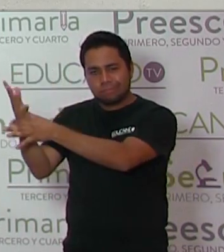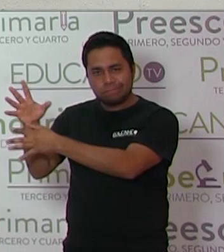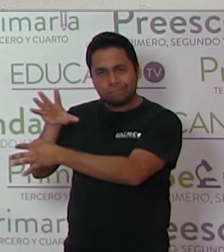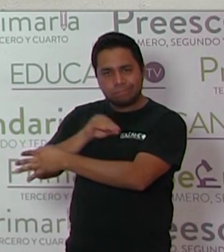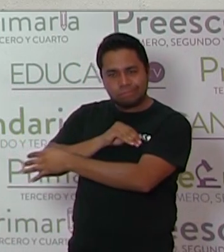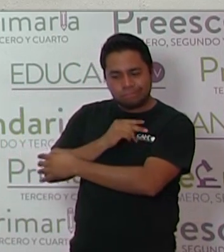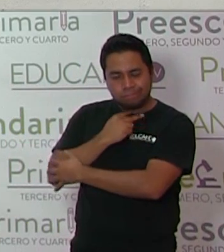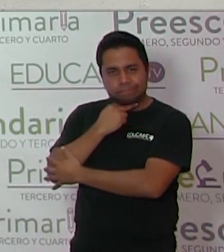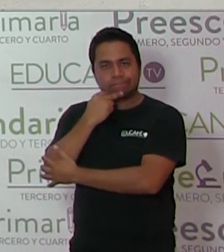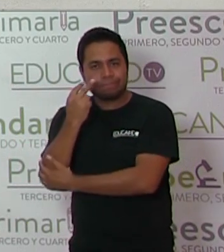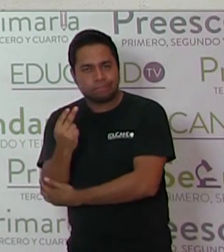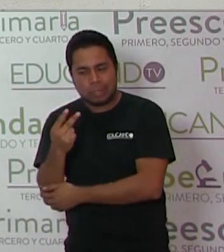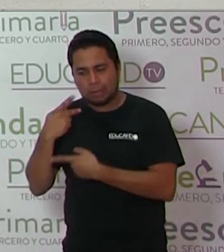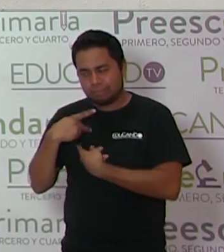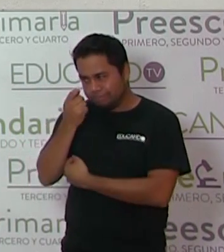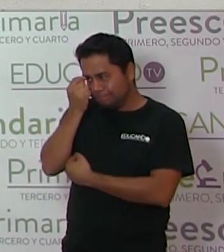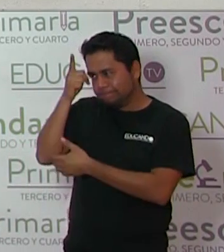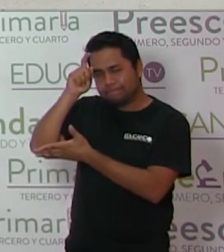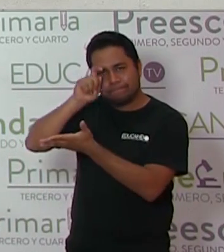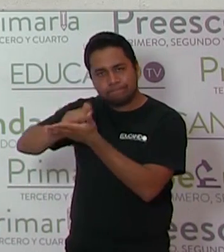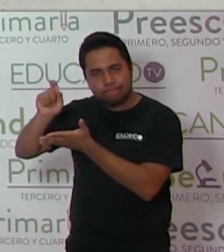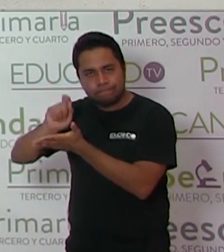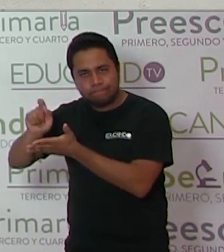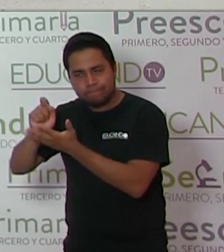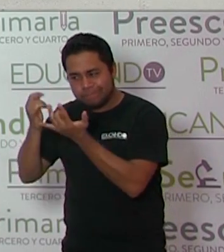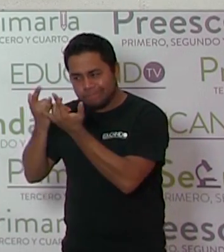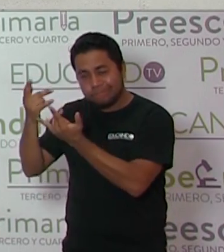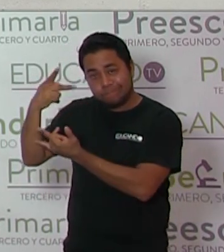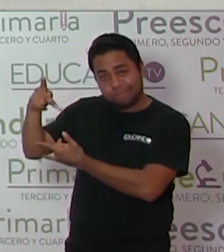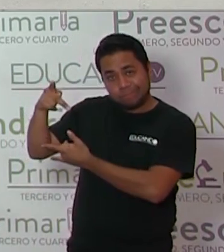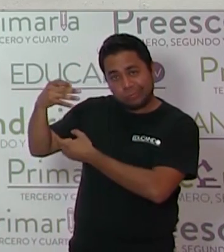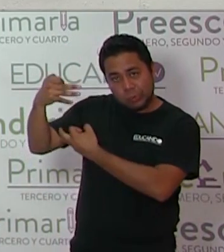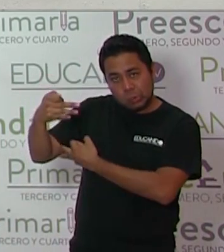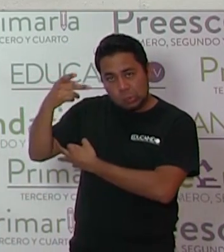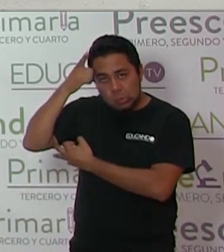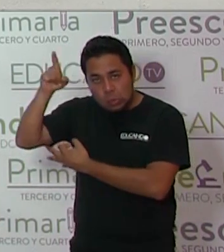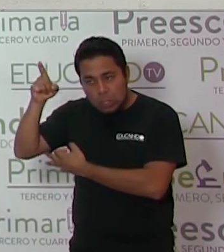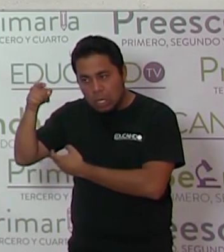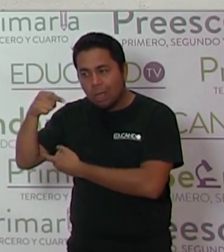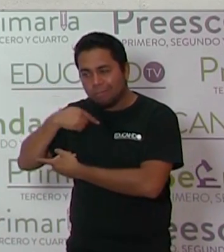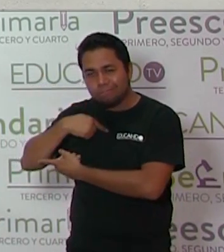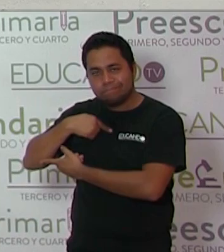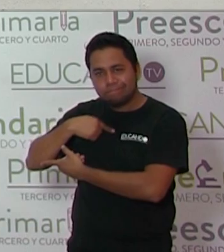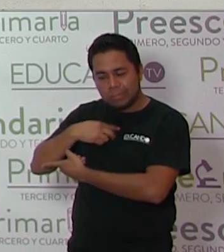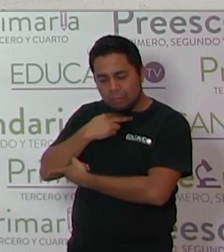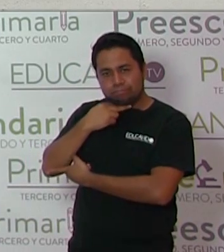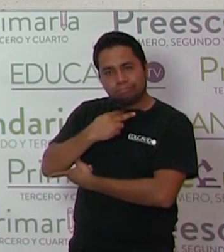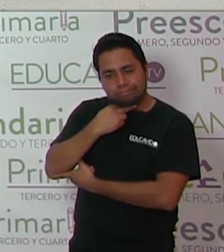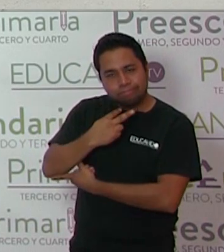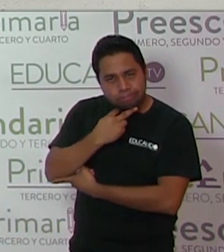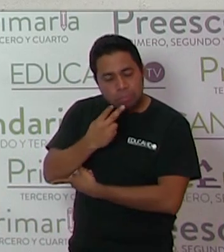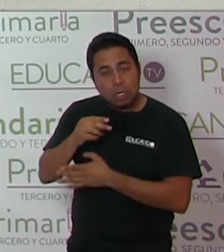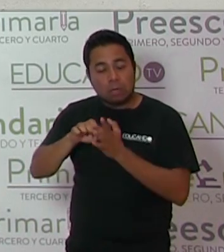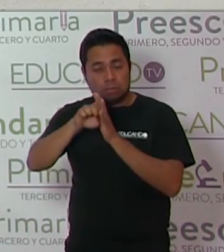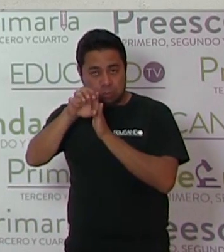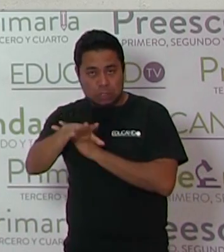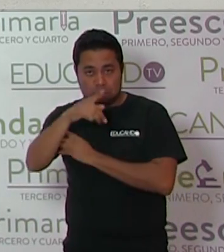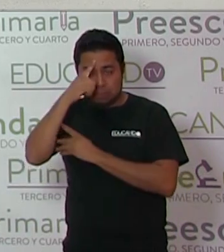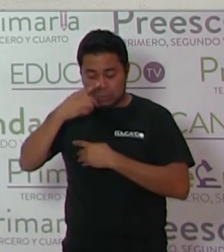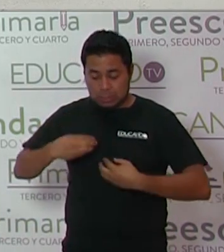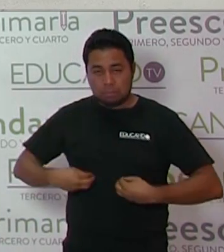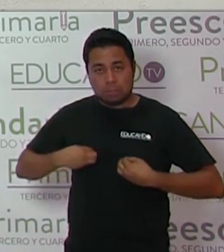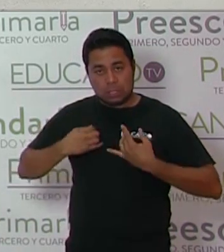narrador, ¿sí? Del que escribió la historia, que puede ser en el caso de